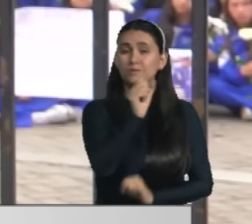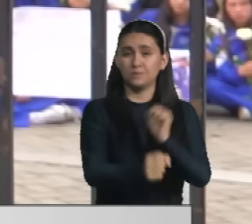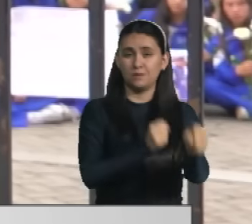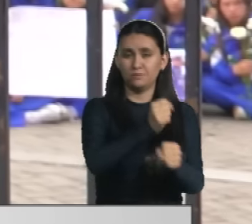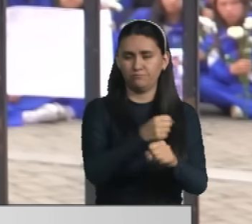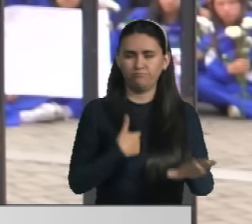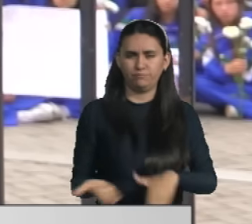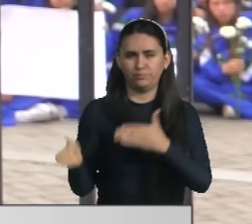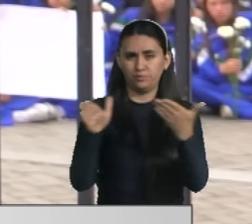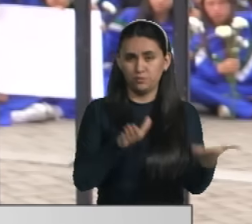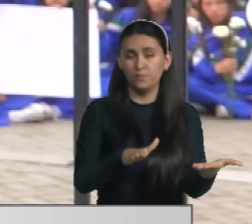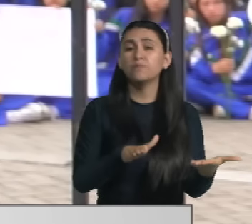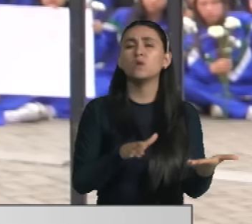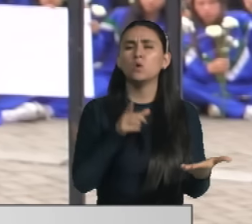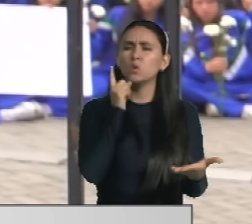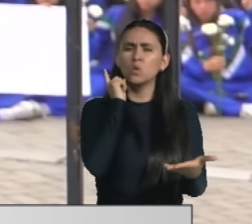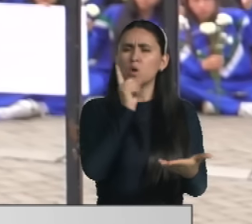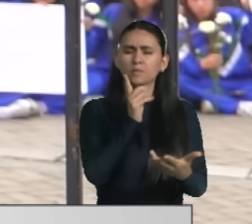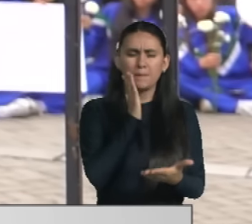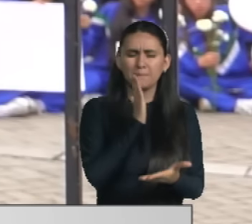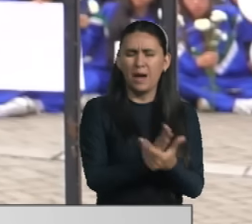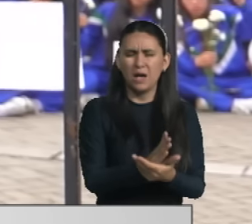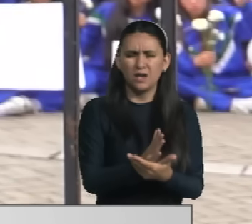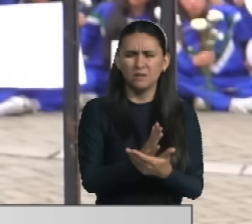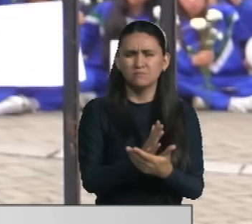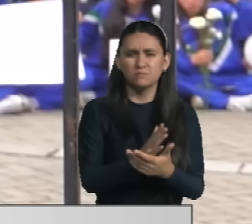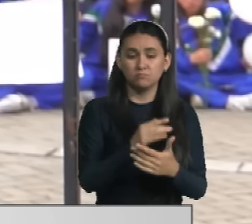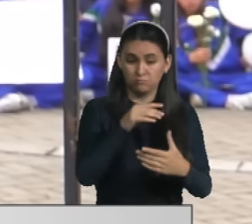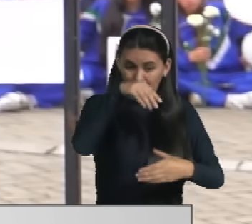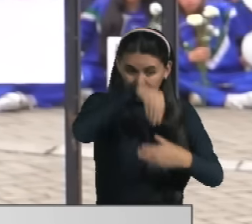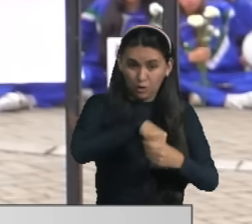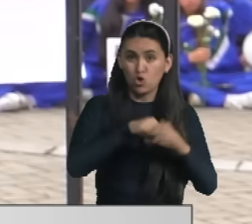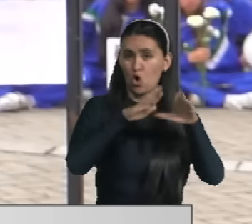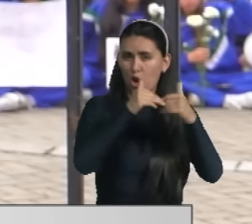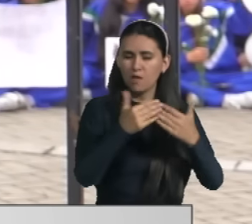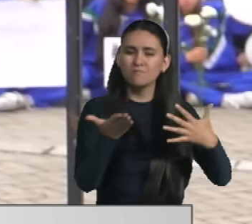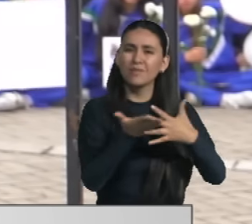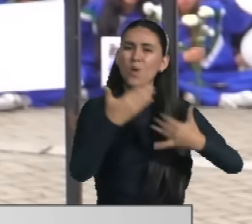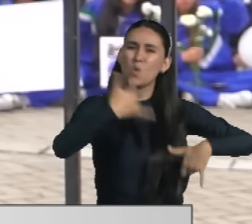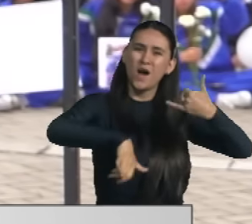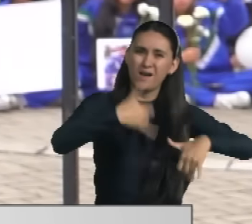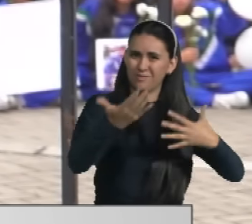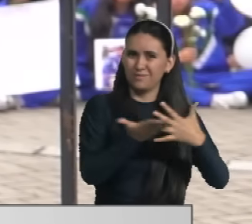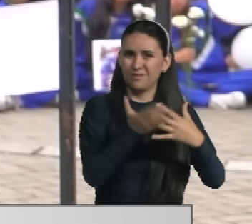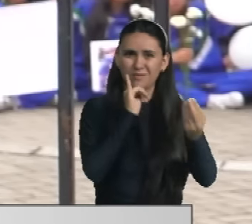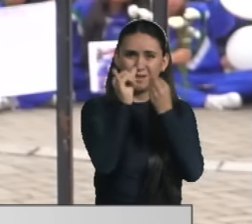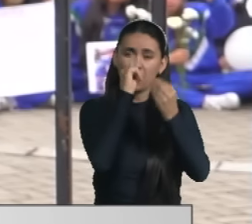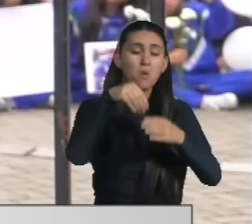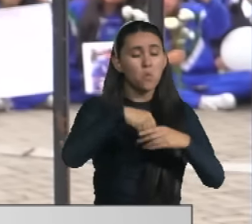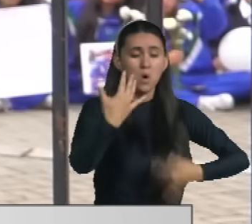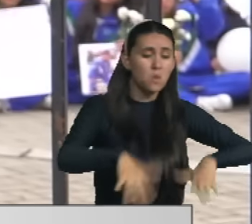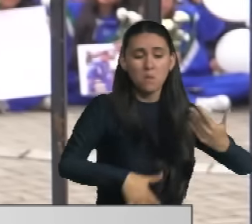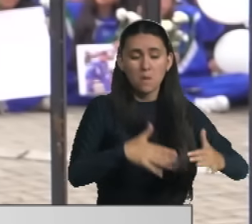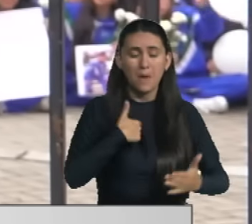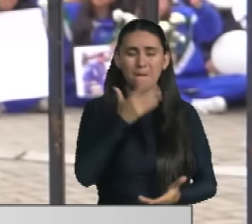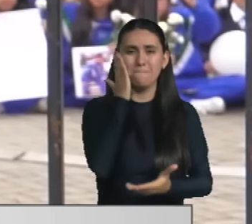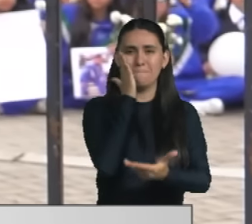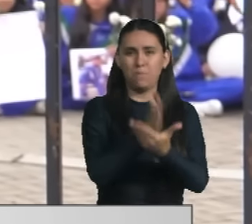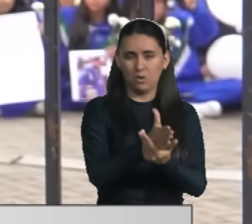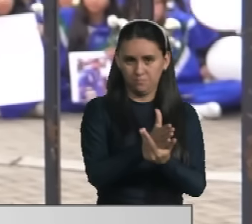falleció después de presentar algunas complicaciones médicas en el horario de descanso de esta institución educativa que pertenece a la